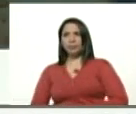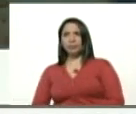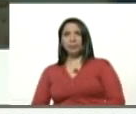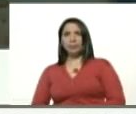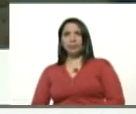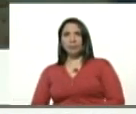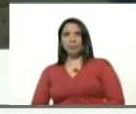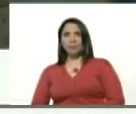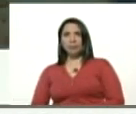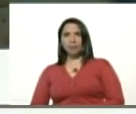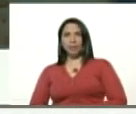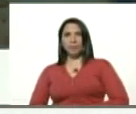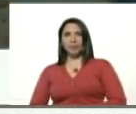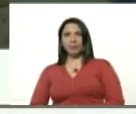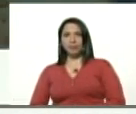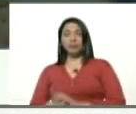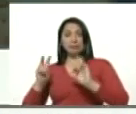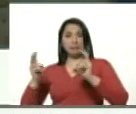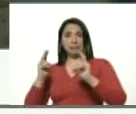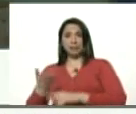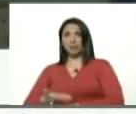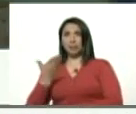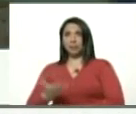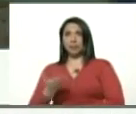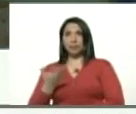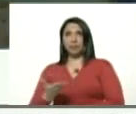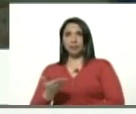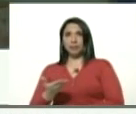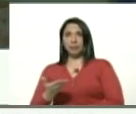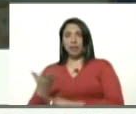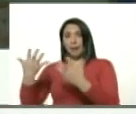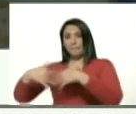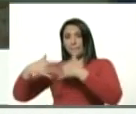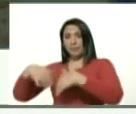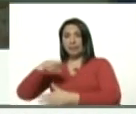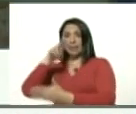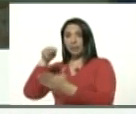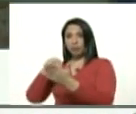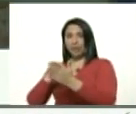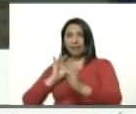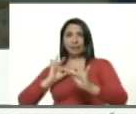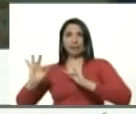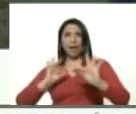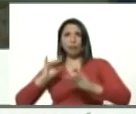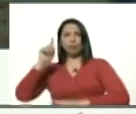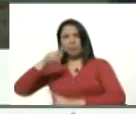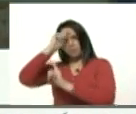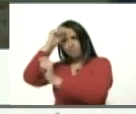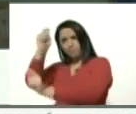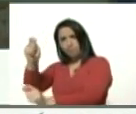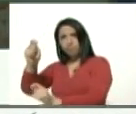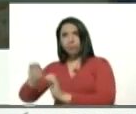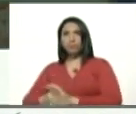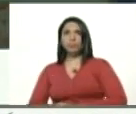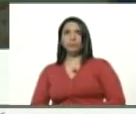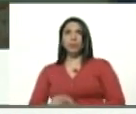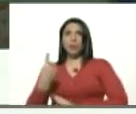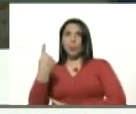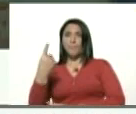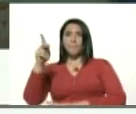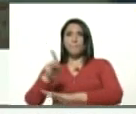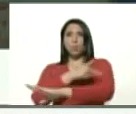de los textos fundamentales de Aquiles Nazoa a cargo de la Compañía Nacional de Teatro. Vamos también a hacer reconocimiento a un